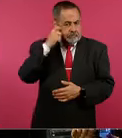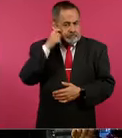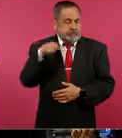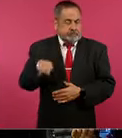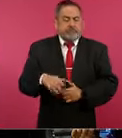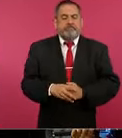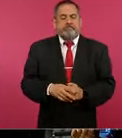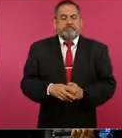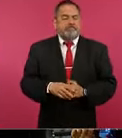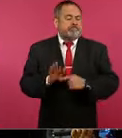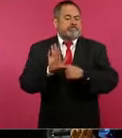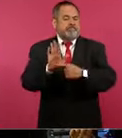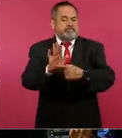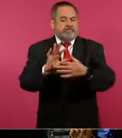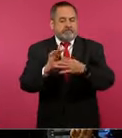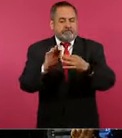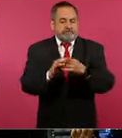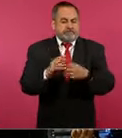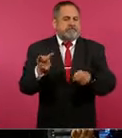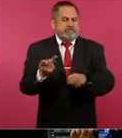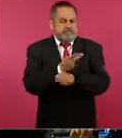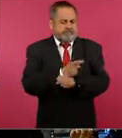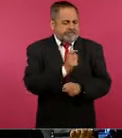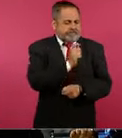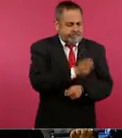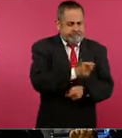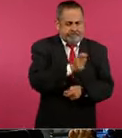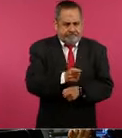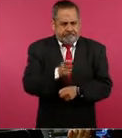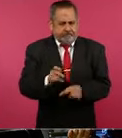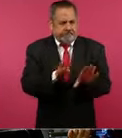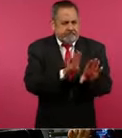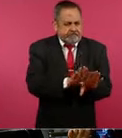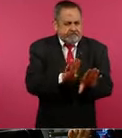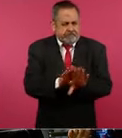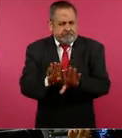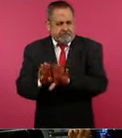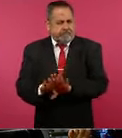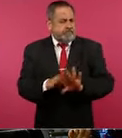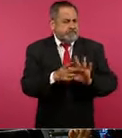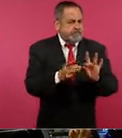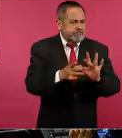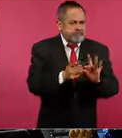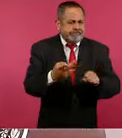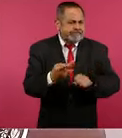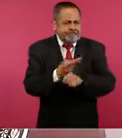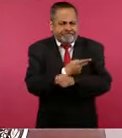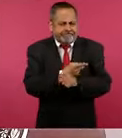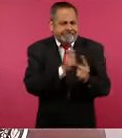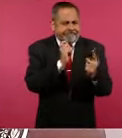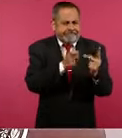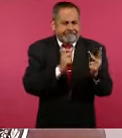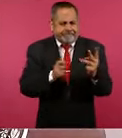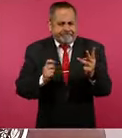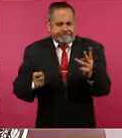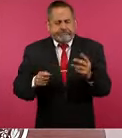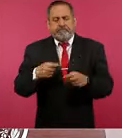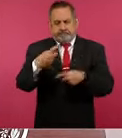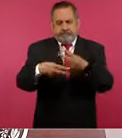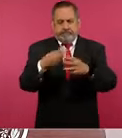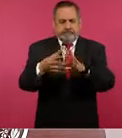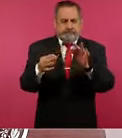Lo voy a presentar de manera cronológica para informar cómo fueron sucediendo los hechos de este